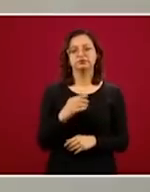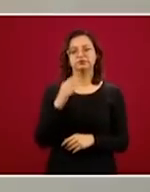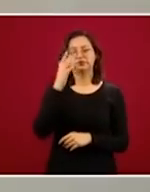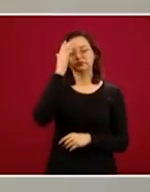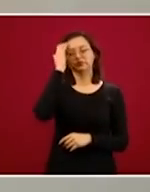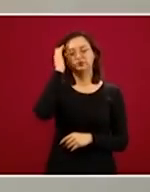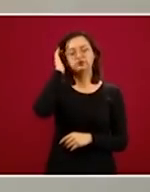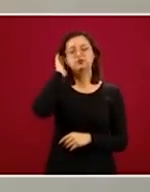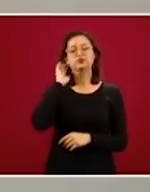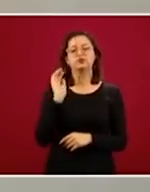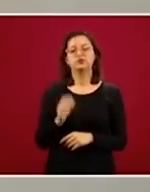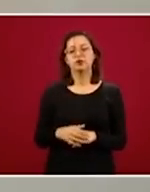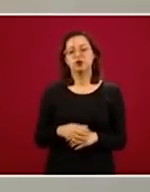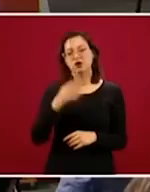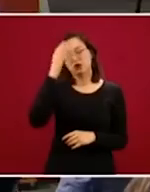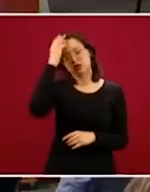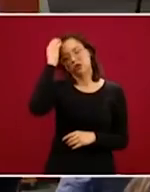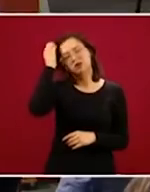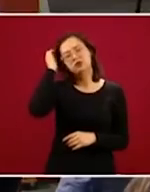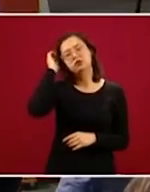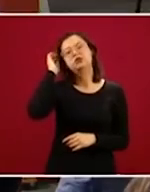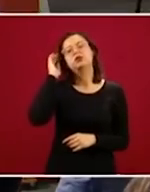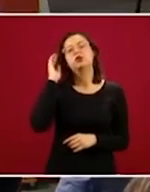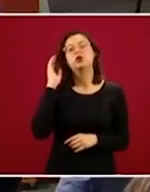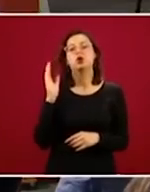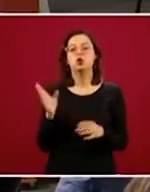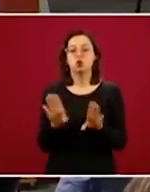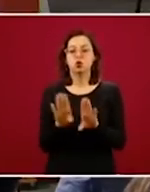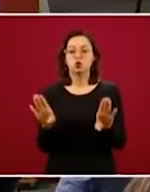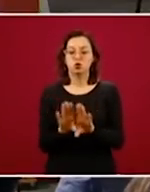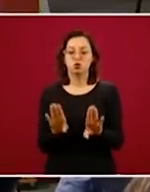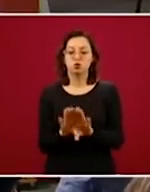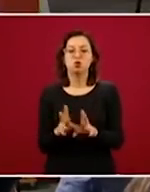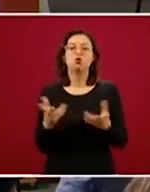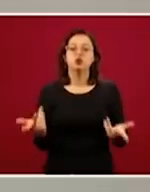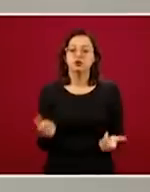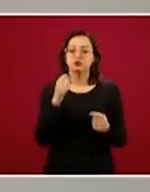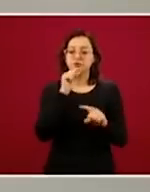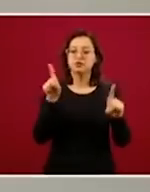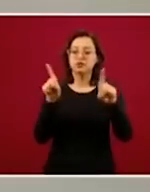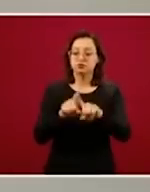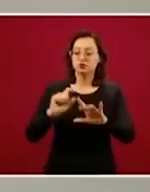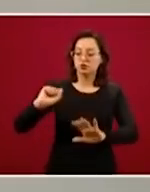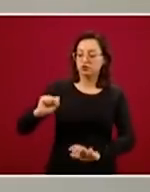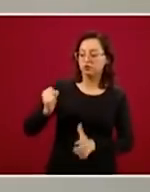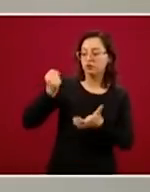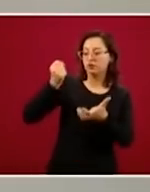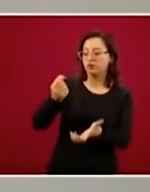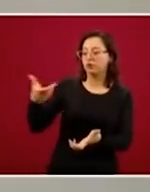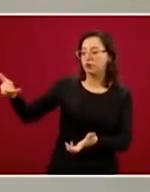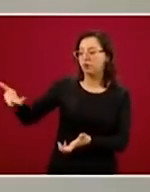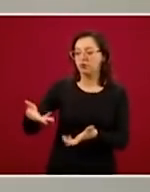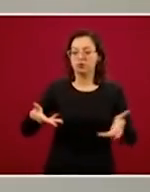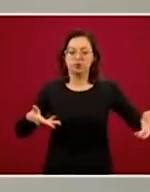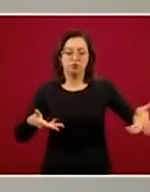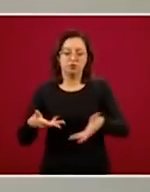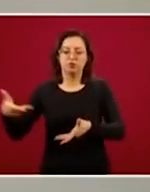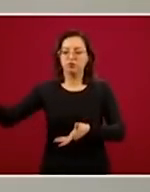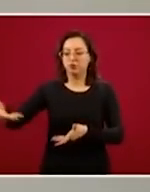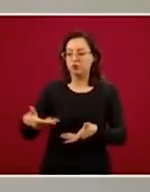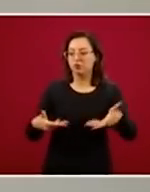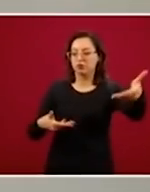través de facturas facturación cruzada garantizar la sustentabilidad financiera de esta operación pero que las personas puedan